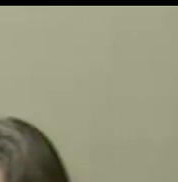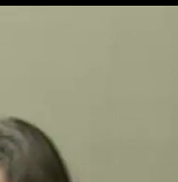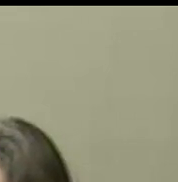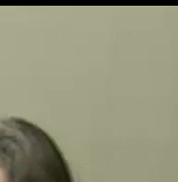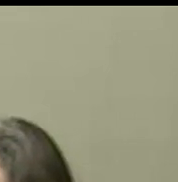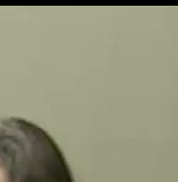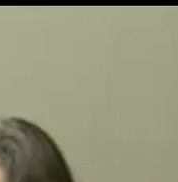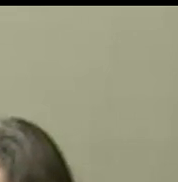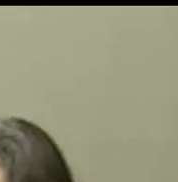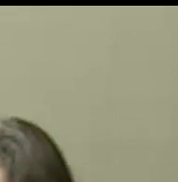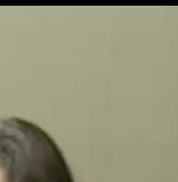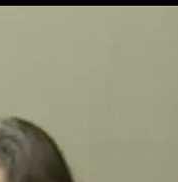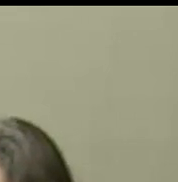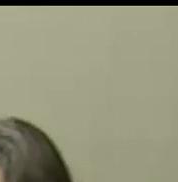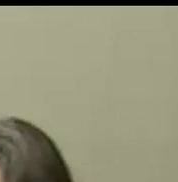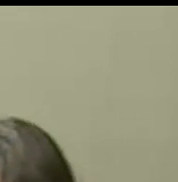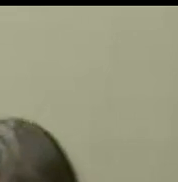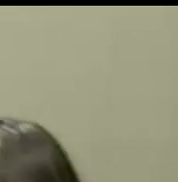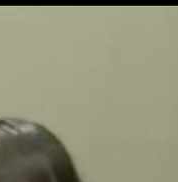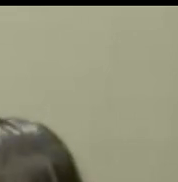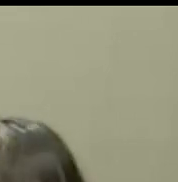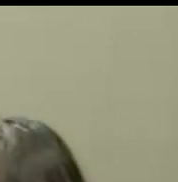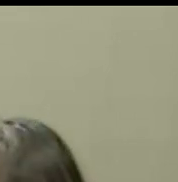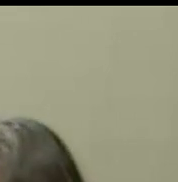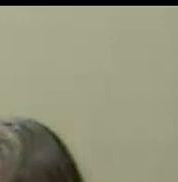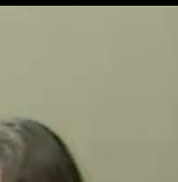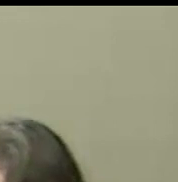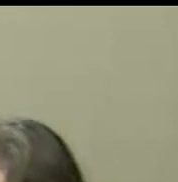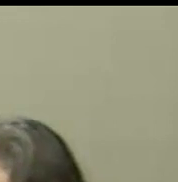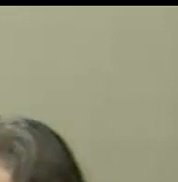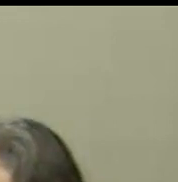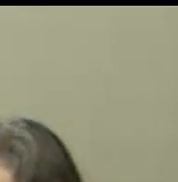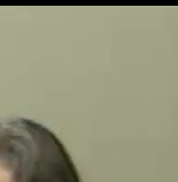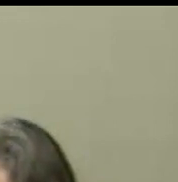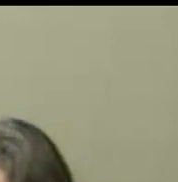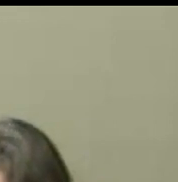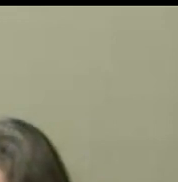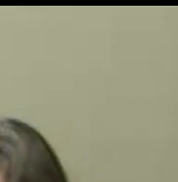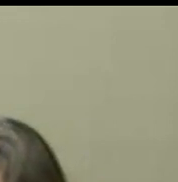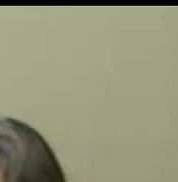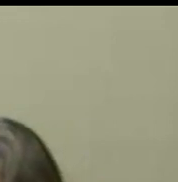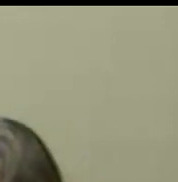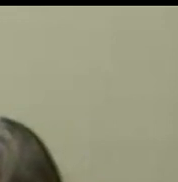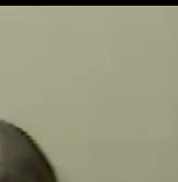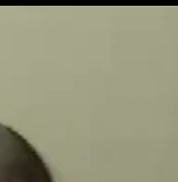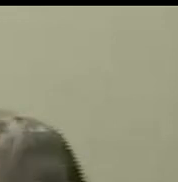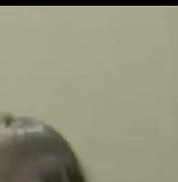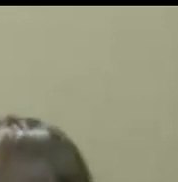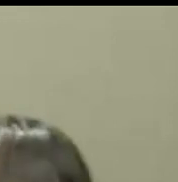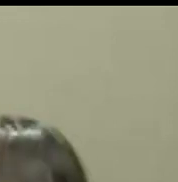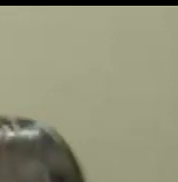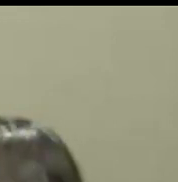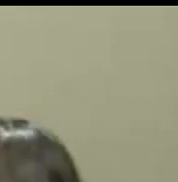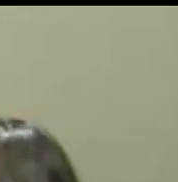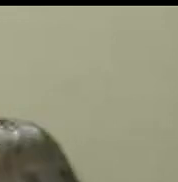por esa razón y yo también le compartía que durante 12 años forme parte del Instituto Mexicano del Seguro Social